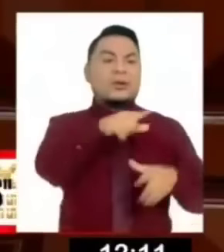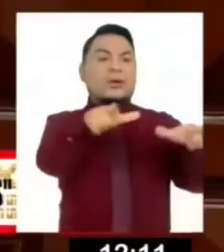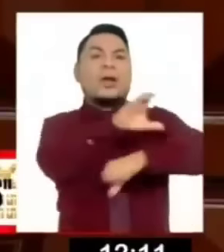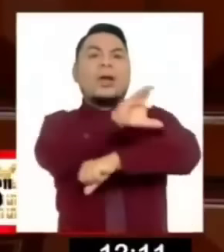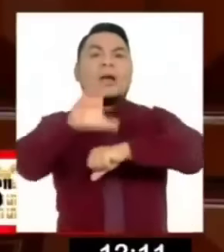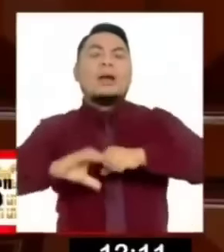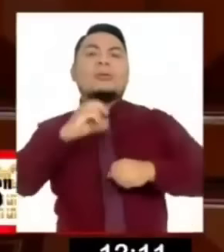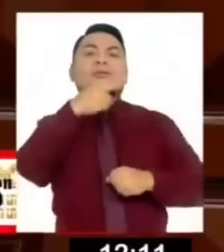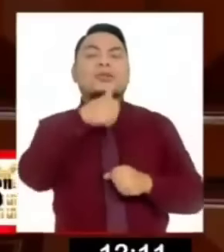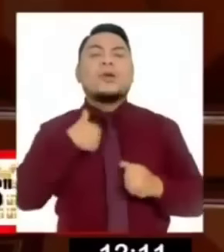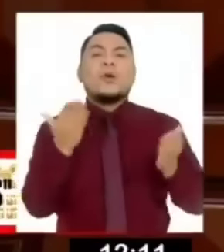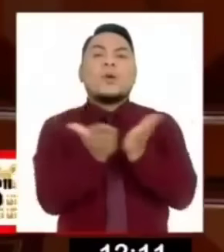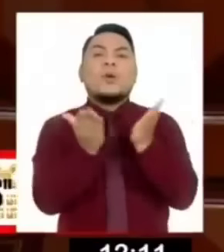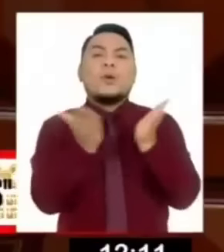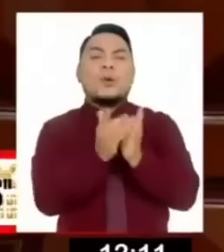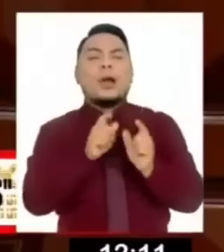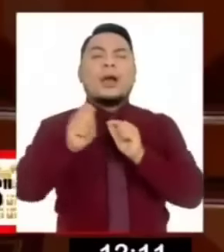estudió en la escuela rural